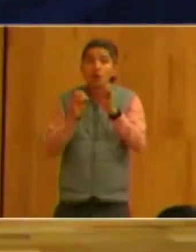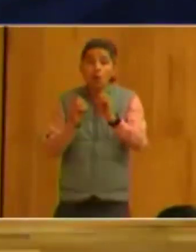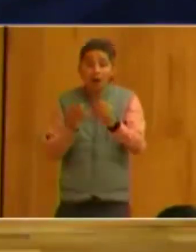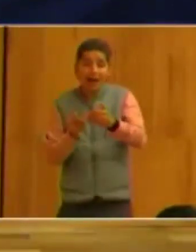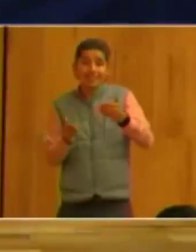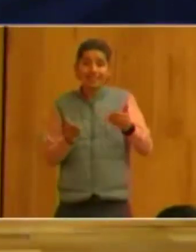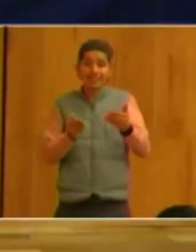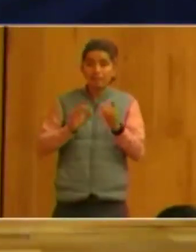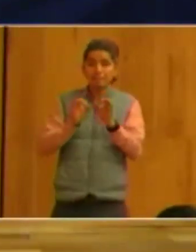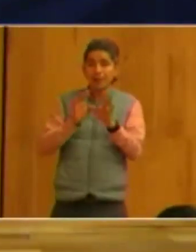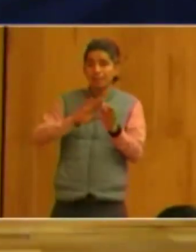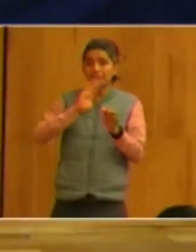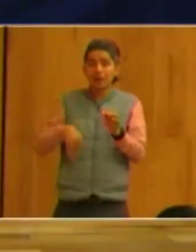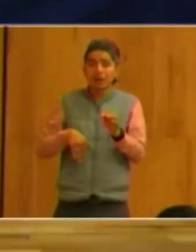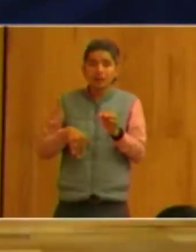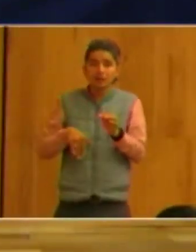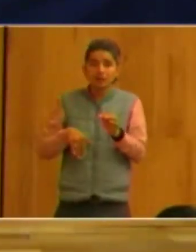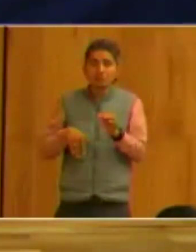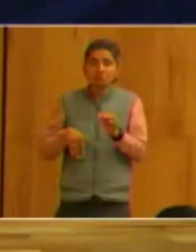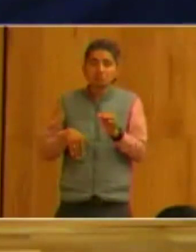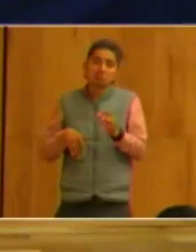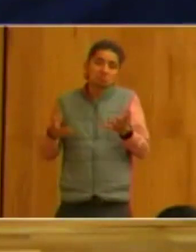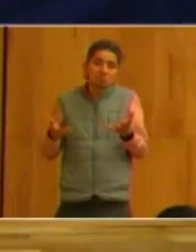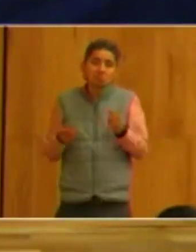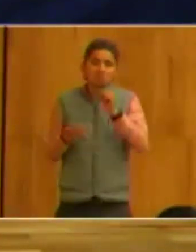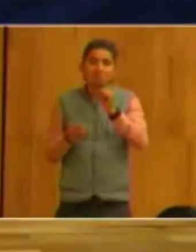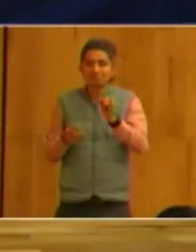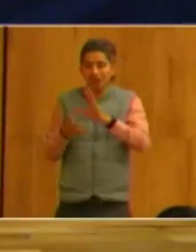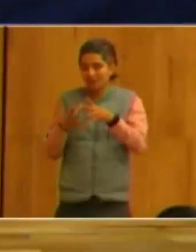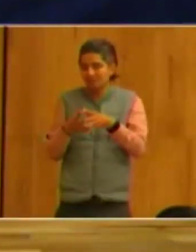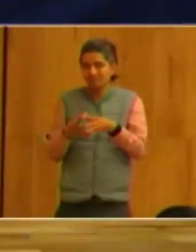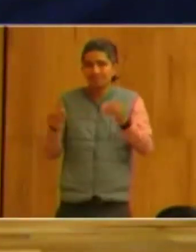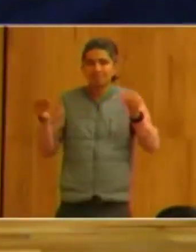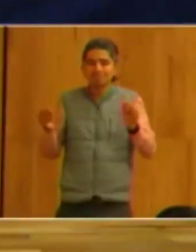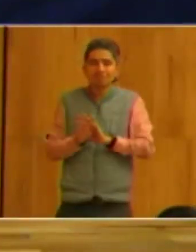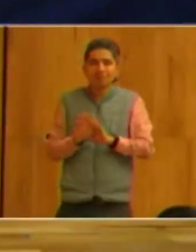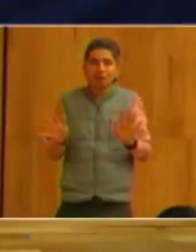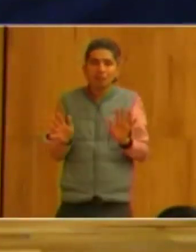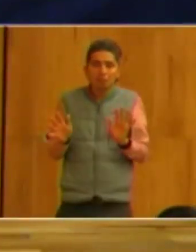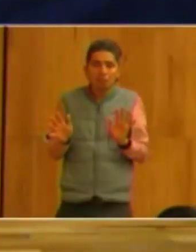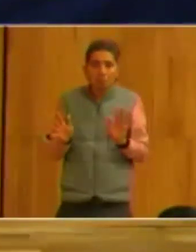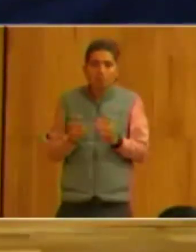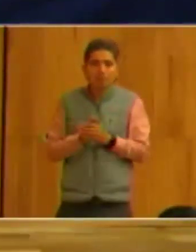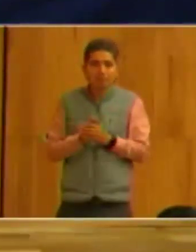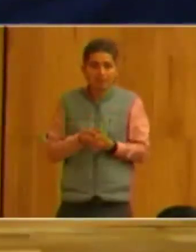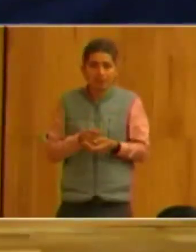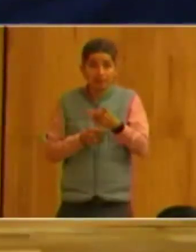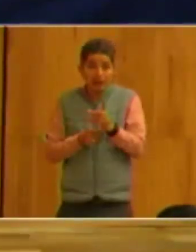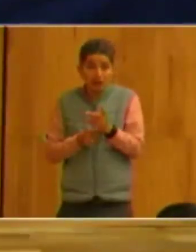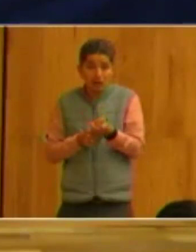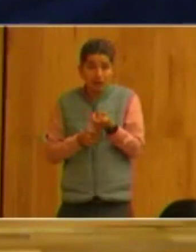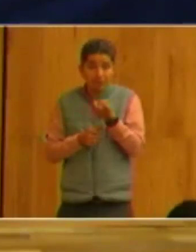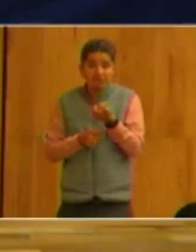del juicio, evidentemente que se extinguen las acciones en la vía penal. No quiere decir